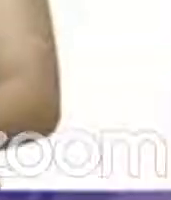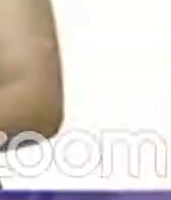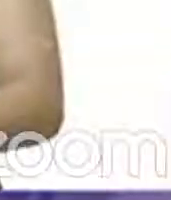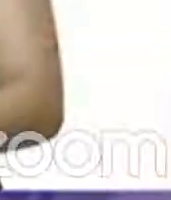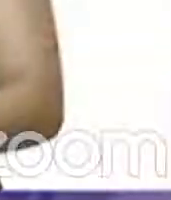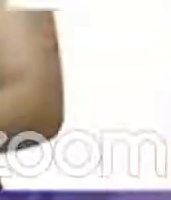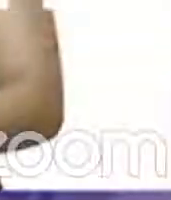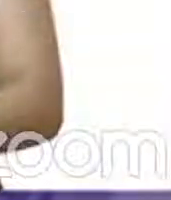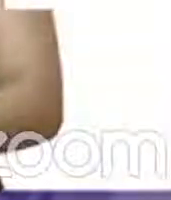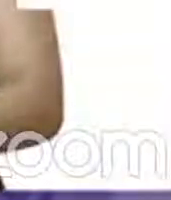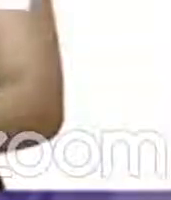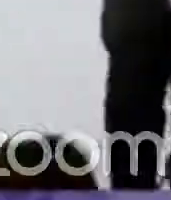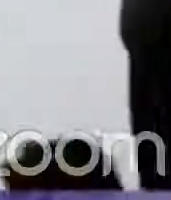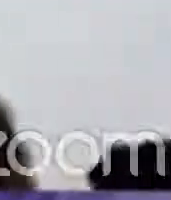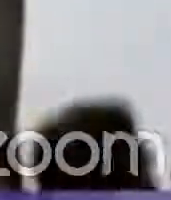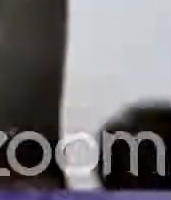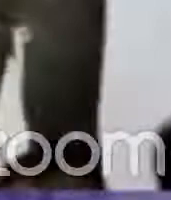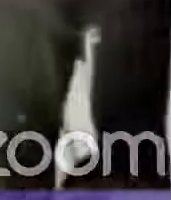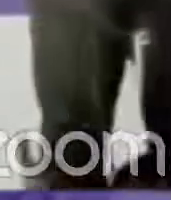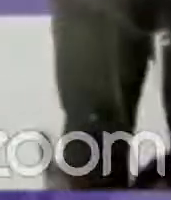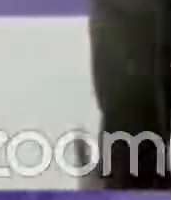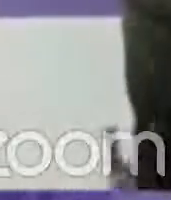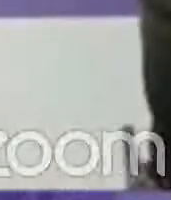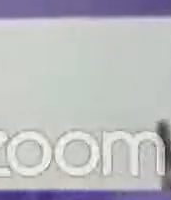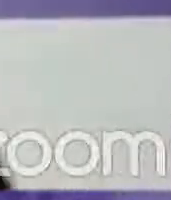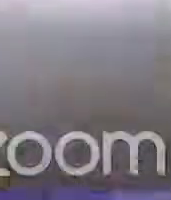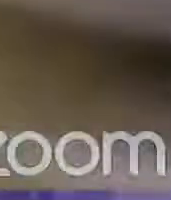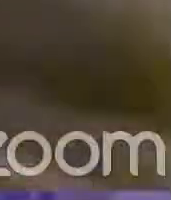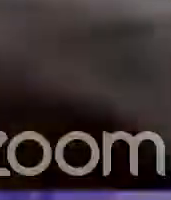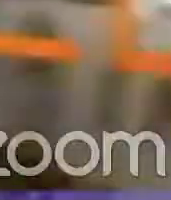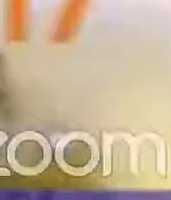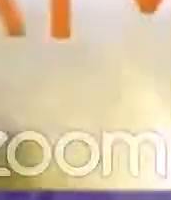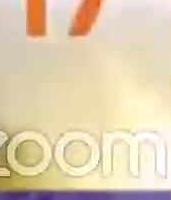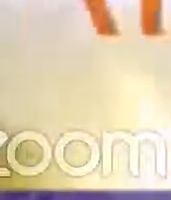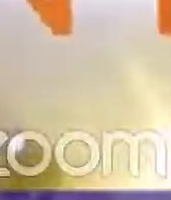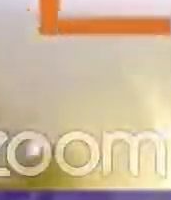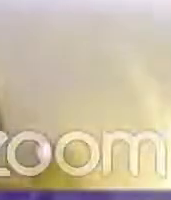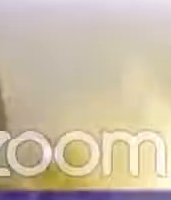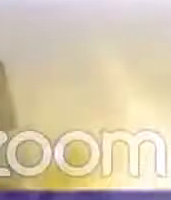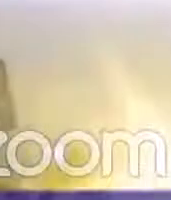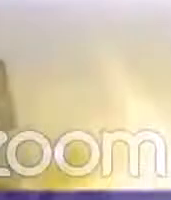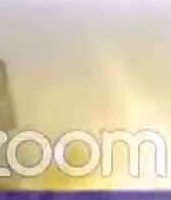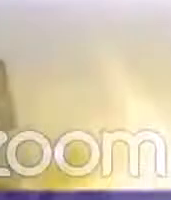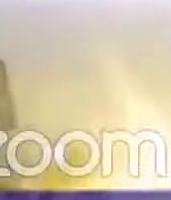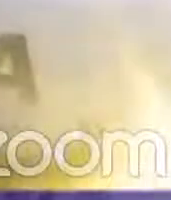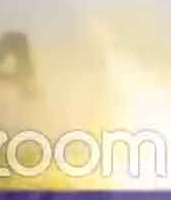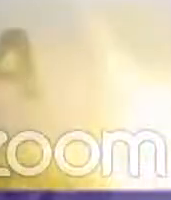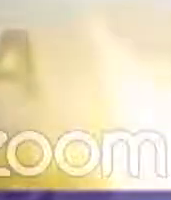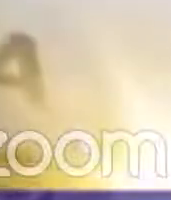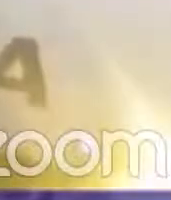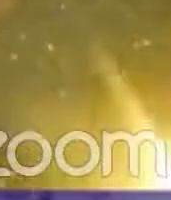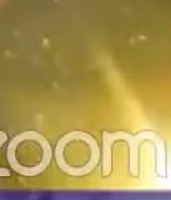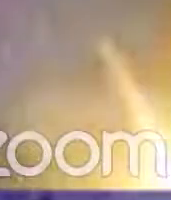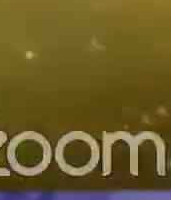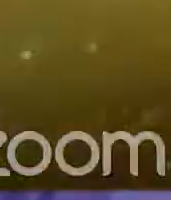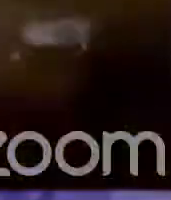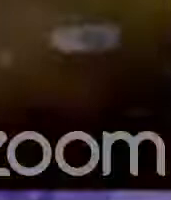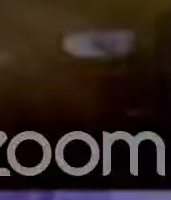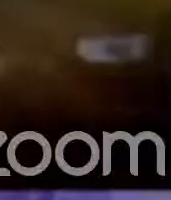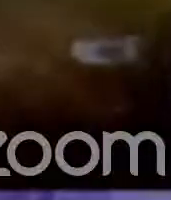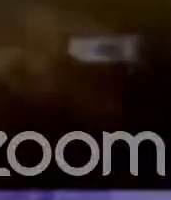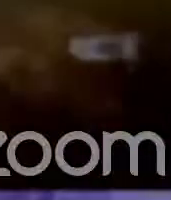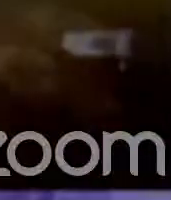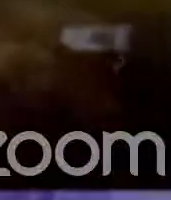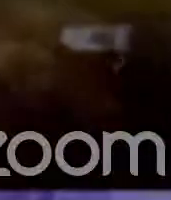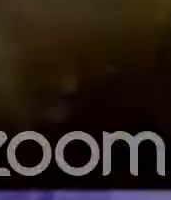Tus cualidades valen oro y te han hecho crecer sin límites. Sabemos que muy pronto te llevarán a encontrar el brillo